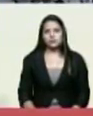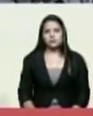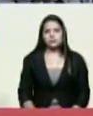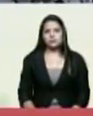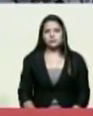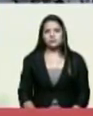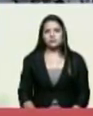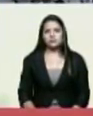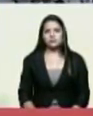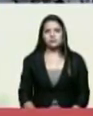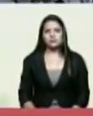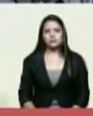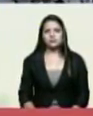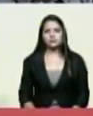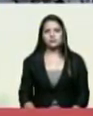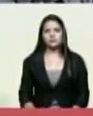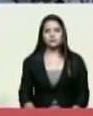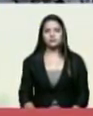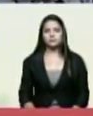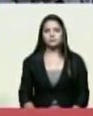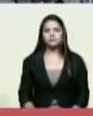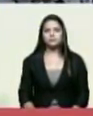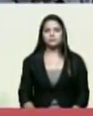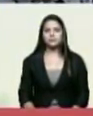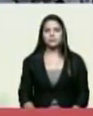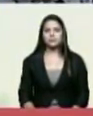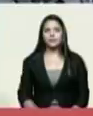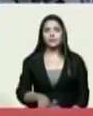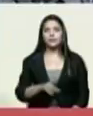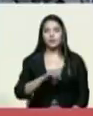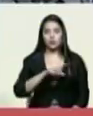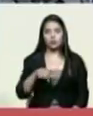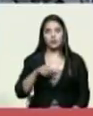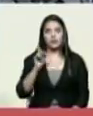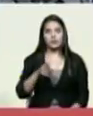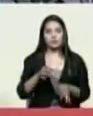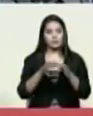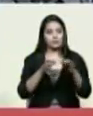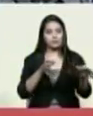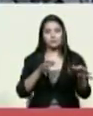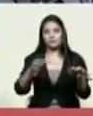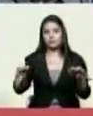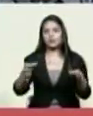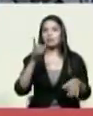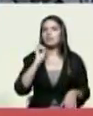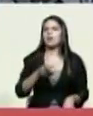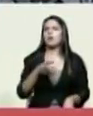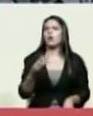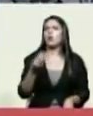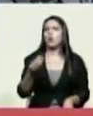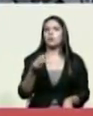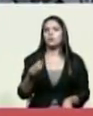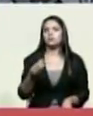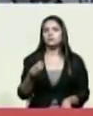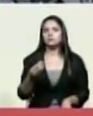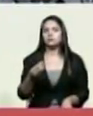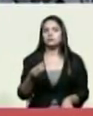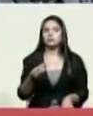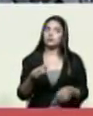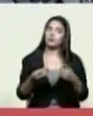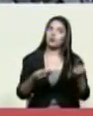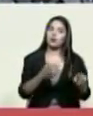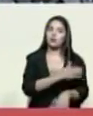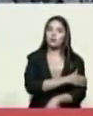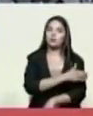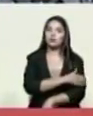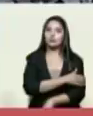pequeño. Si uno tiene que ser sectario, en todo caso debería ser con el adversario.